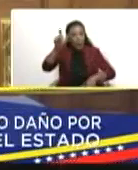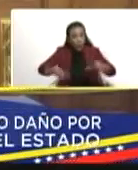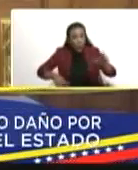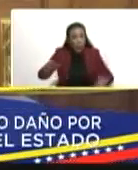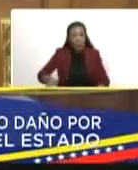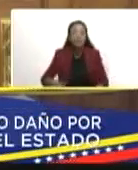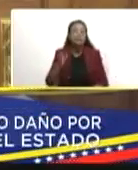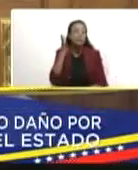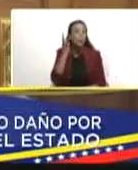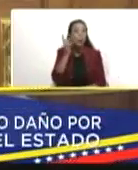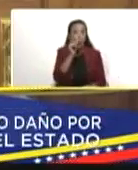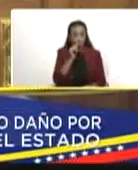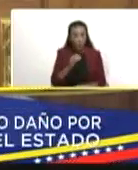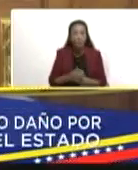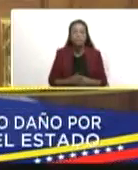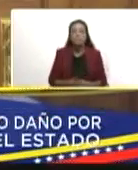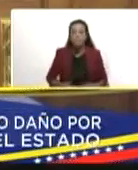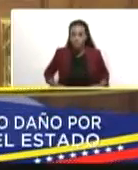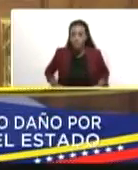y a todas las